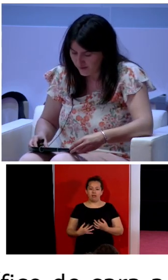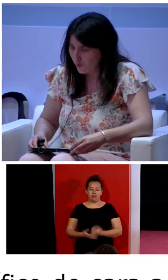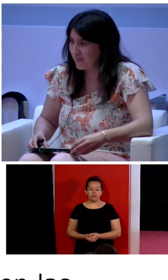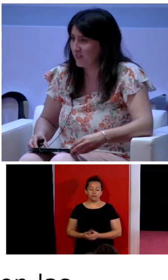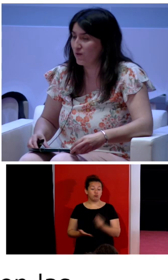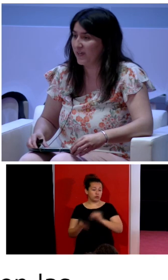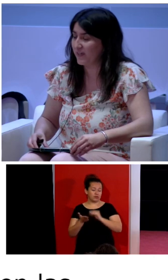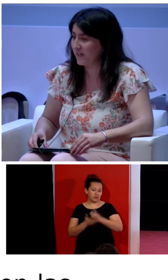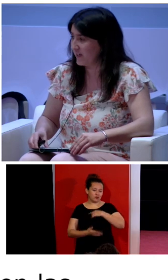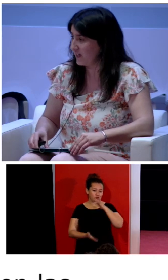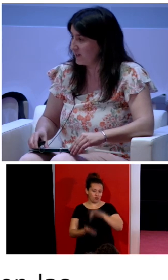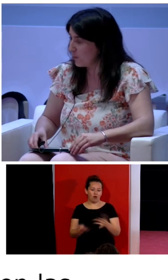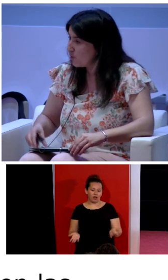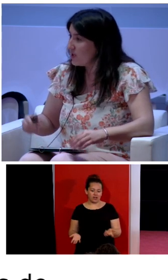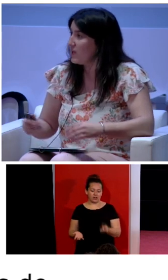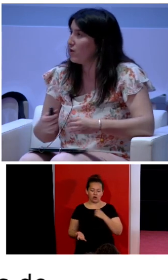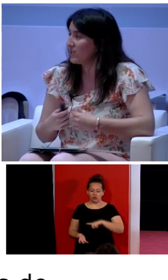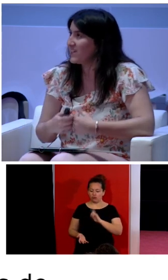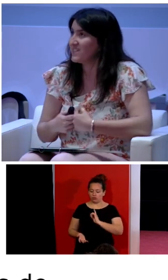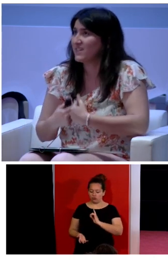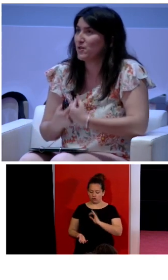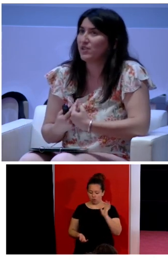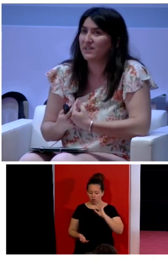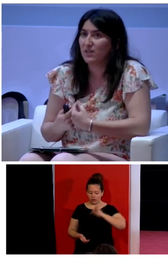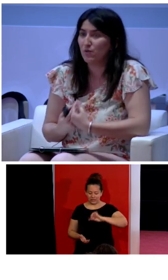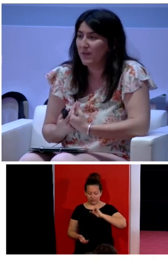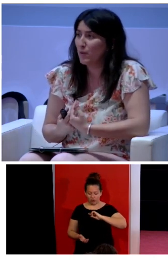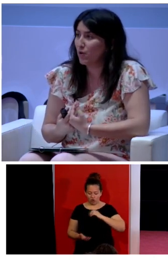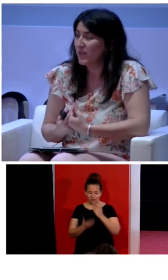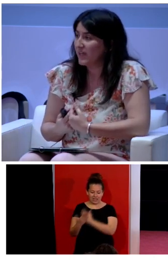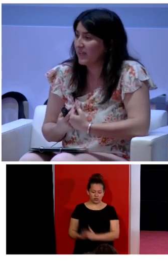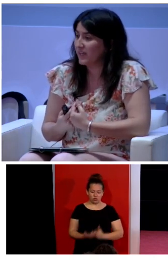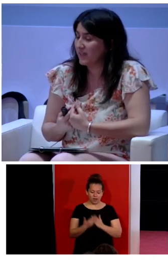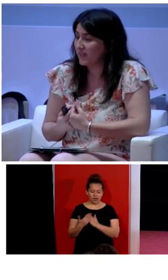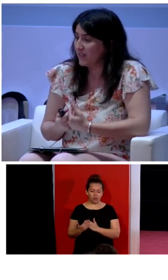Muchas veces nos pasa, ¿no?, que estamos o tienen esa sensación de estar estudiando